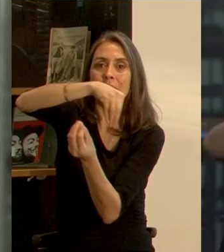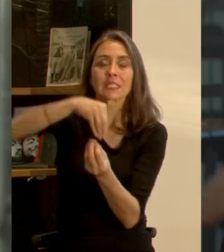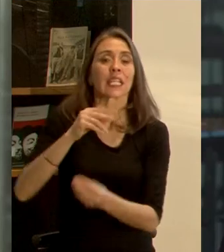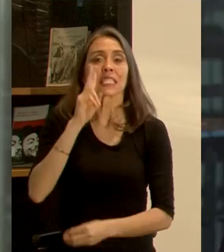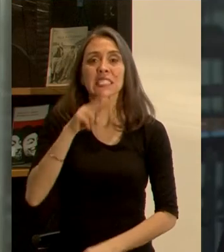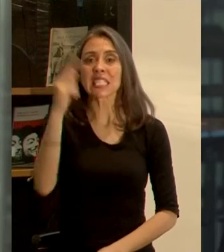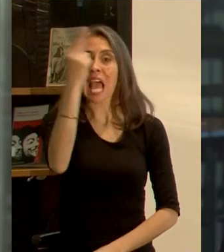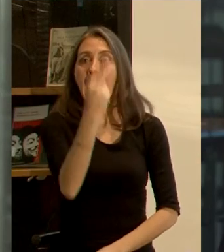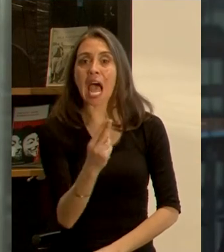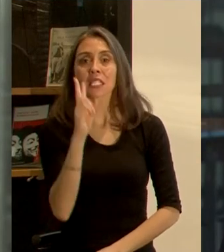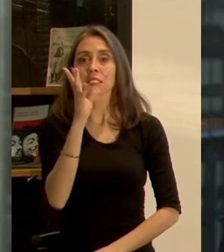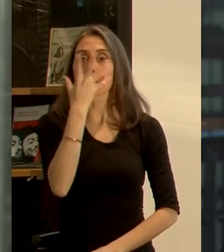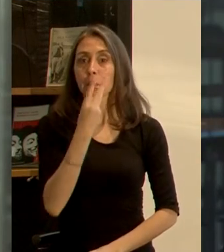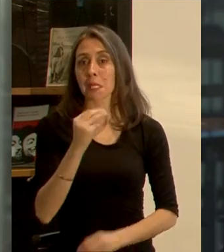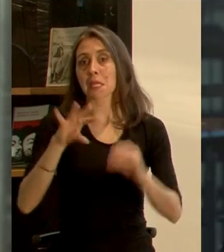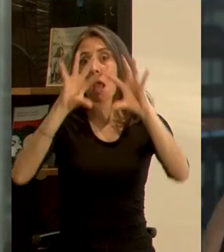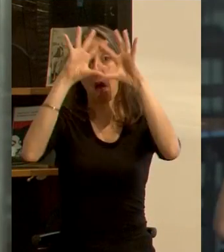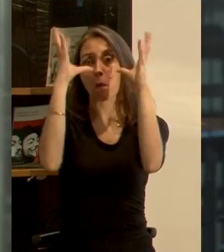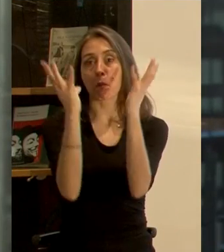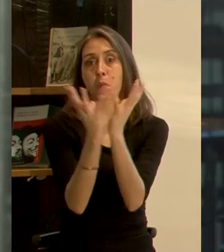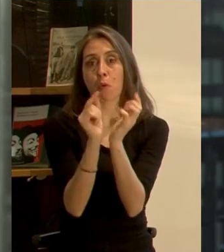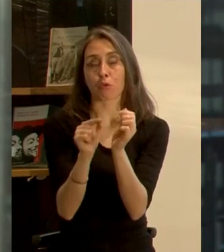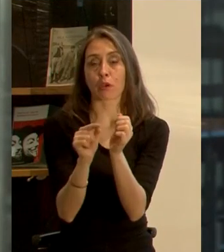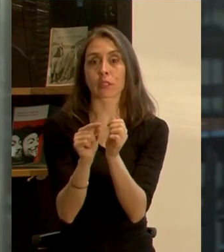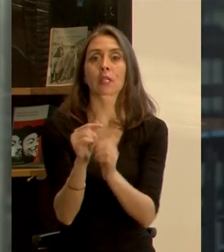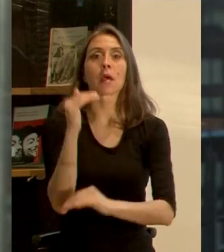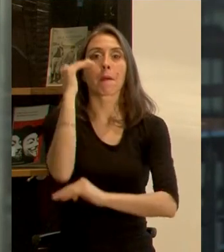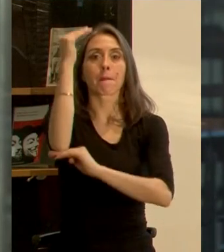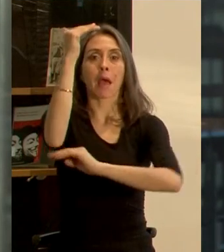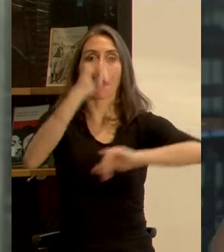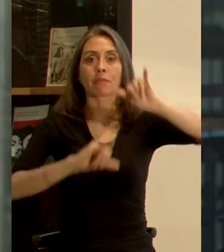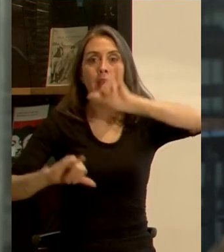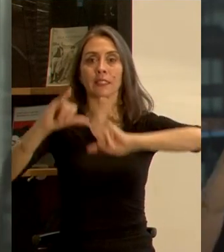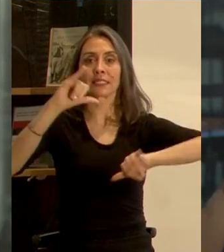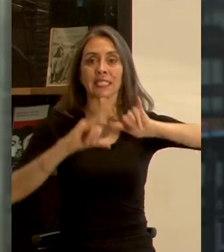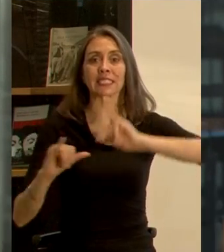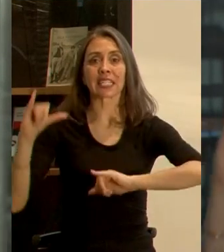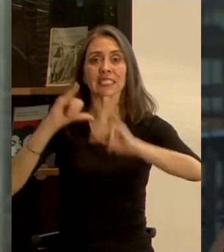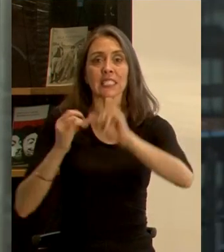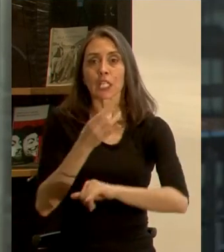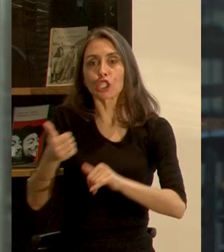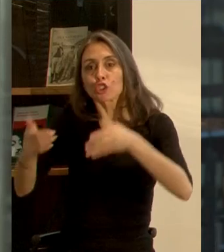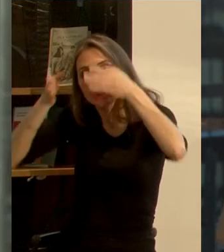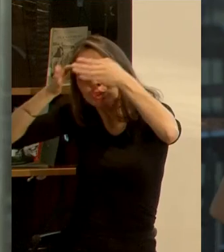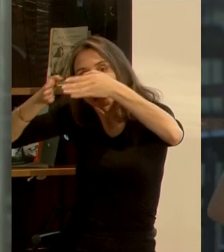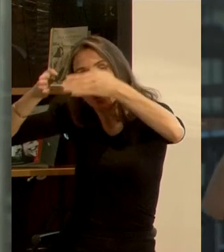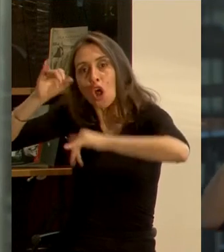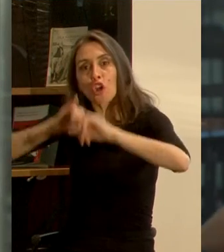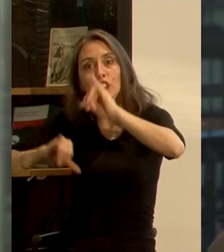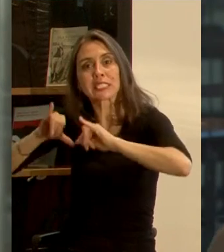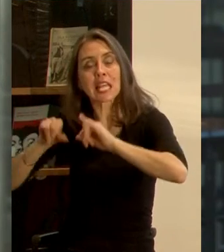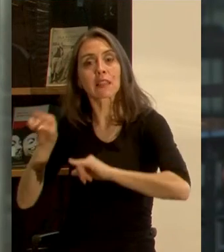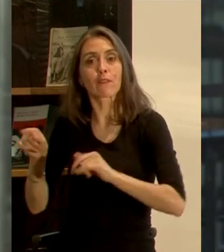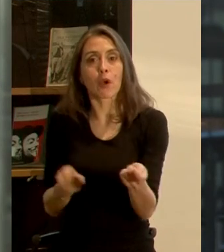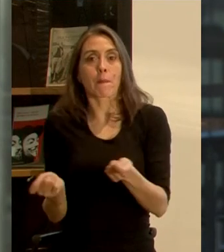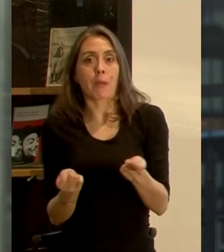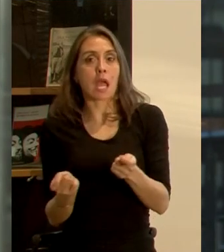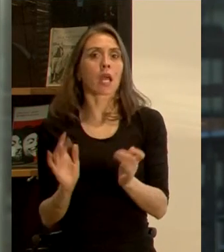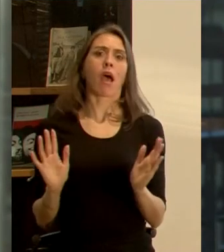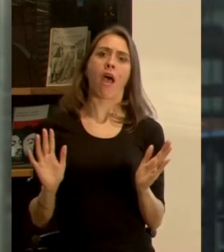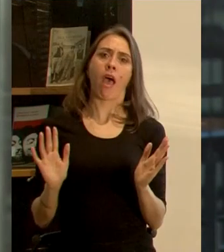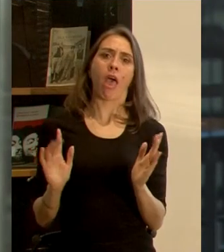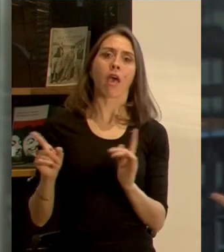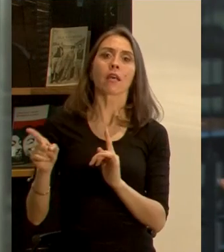belleza, y en el mundo que vive, en este mundo gobernado por la ciencia, si la ciencia solo se la dejamos a los científicos, cuidado, es una